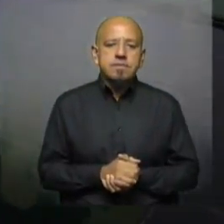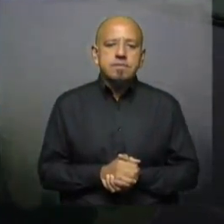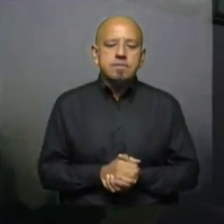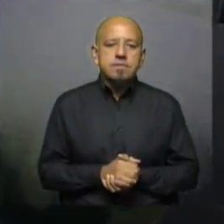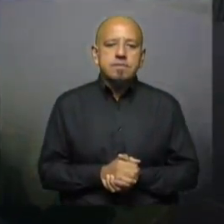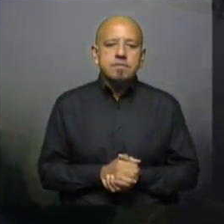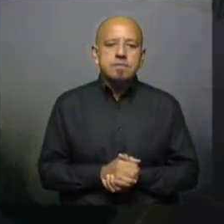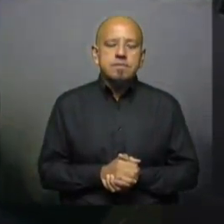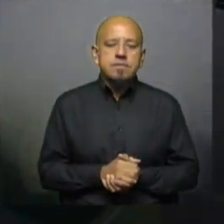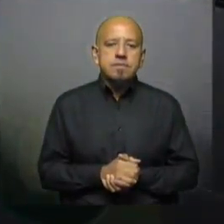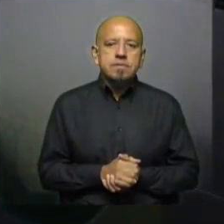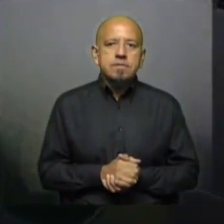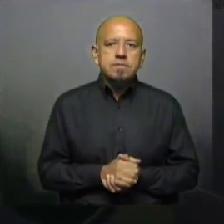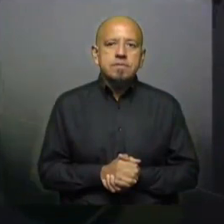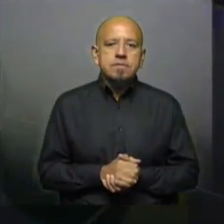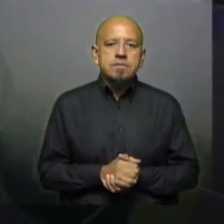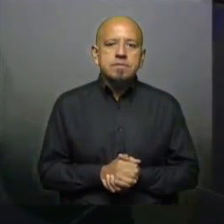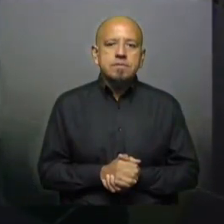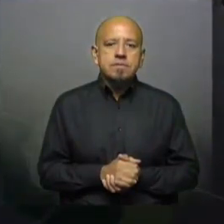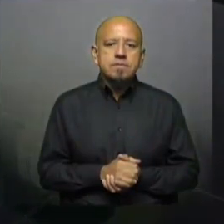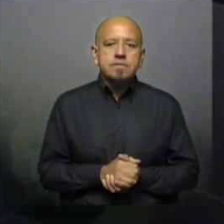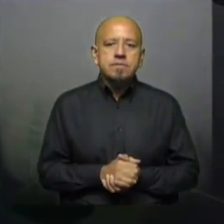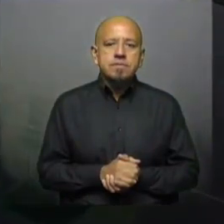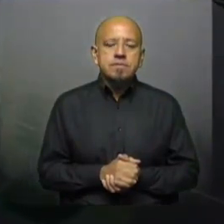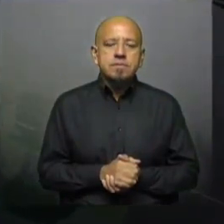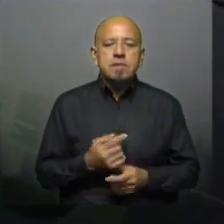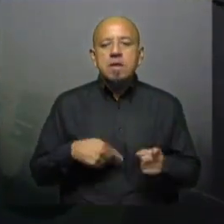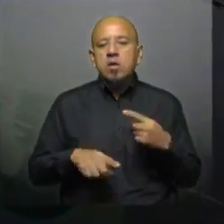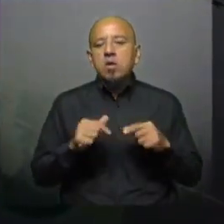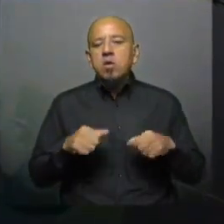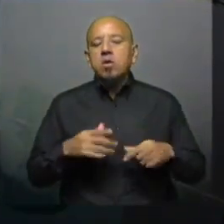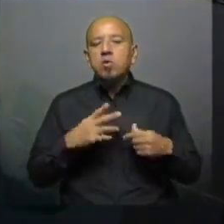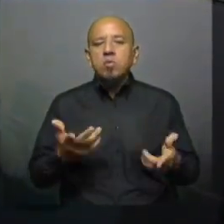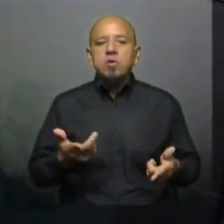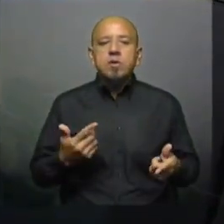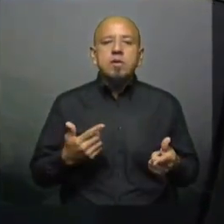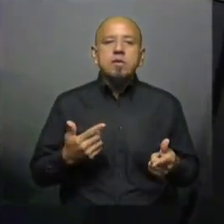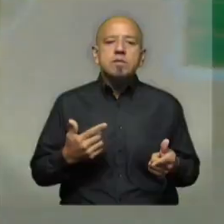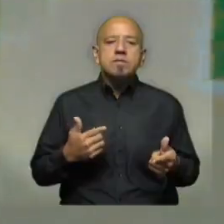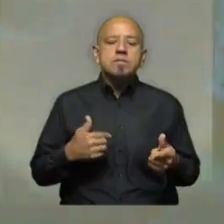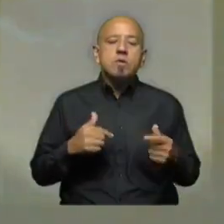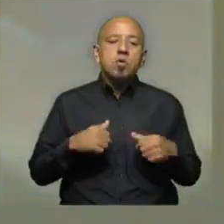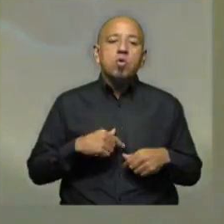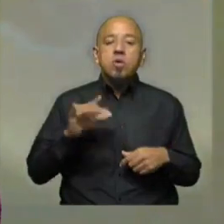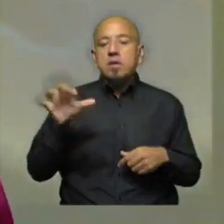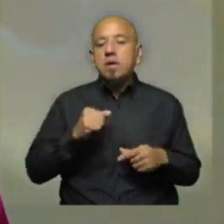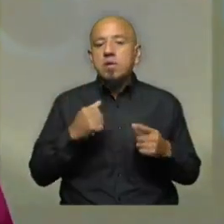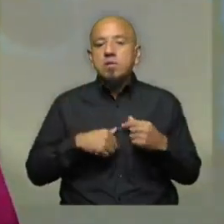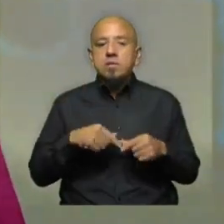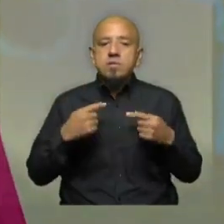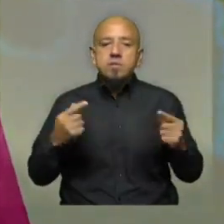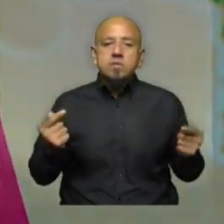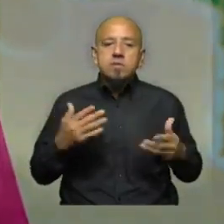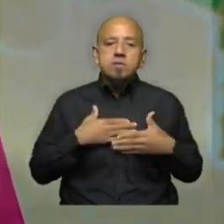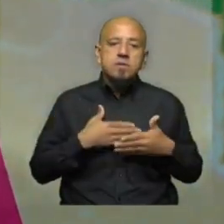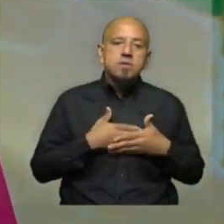Danica Dorada. Te faltó cantar con la canastita. Hermosa. Estoy muy romántica hoy. Sí, también. Lo que les traigo hoy es romántico.